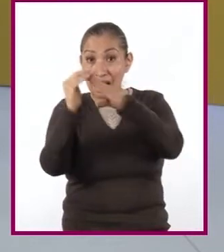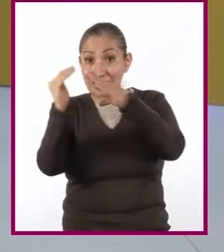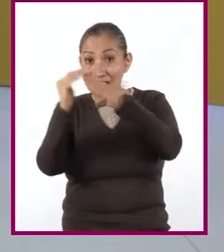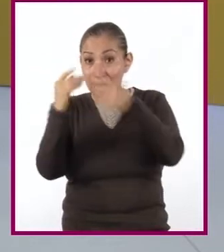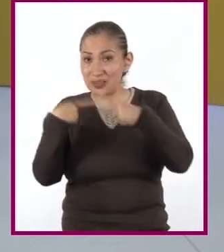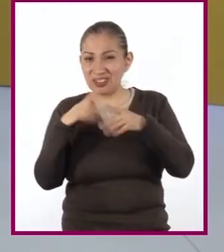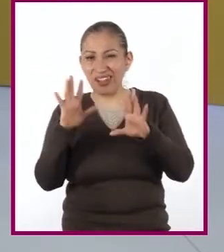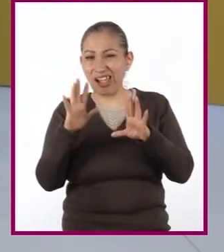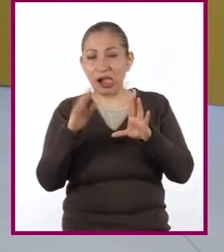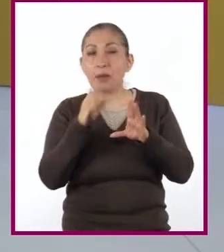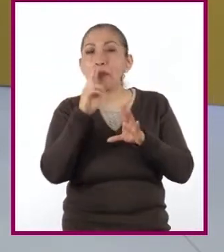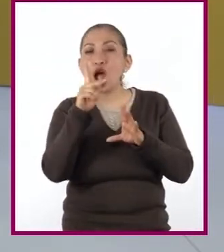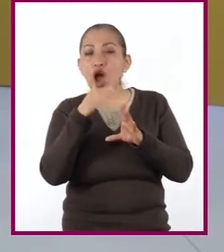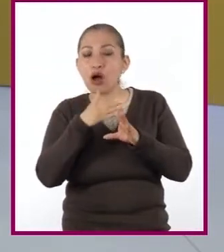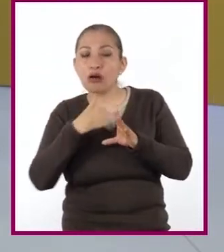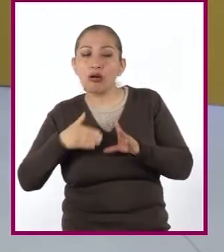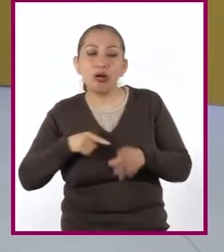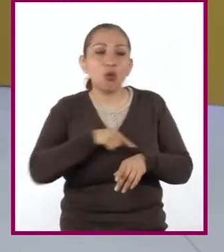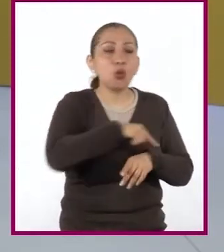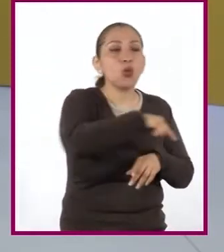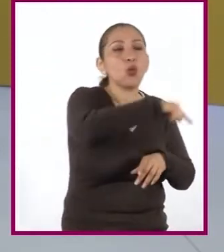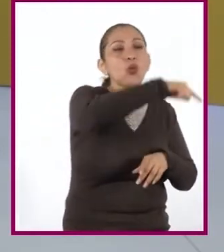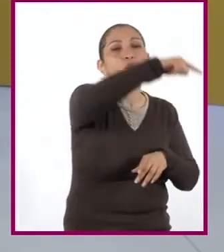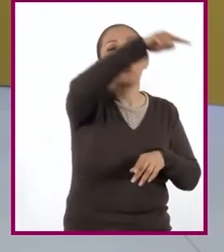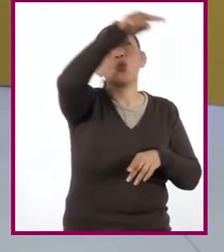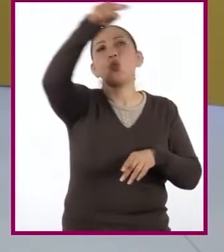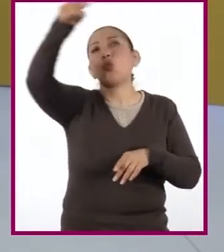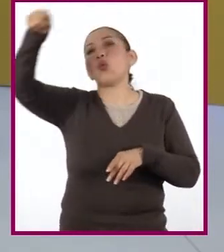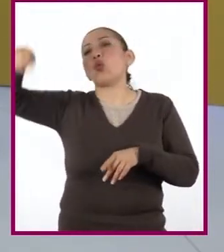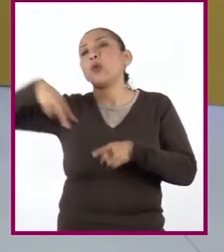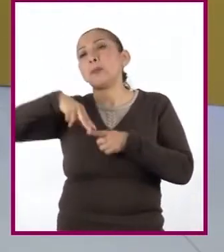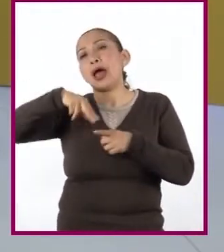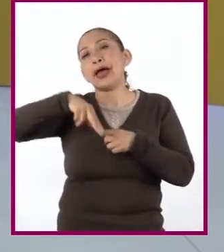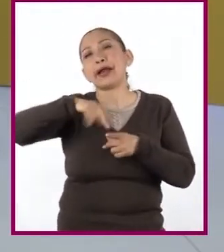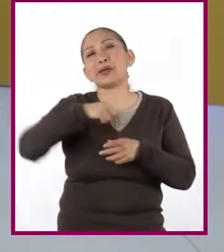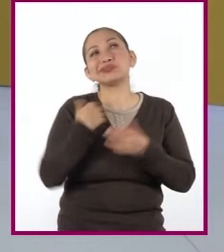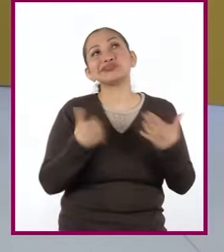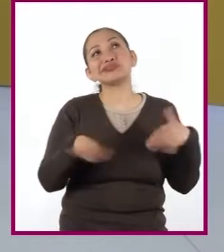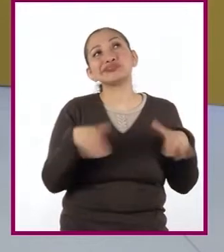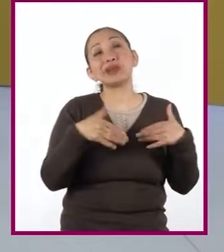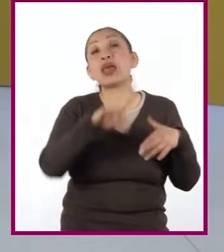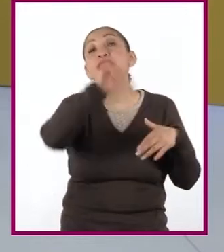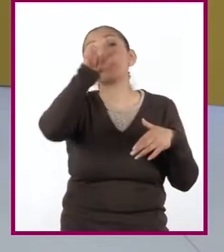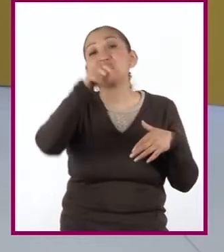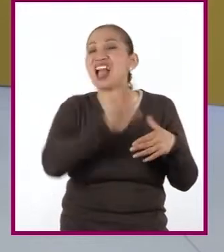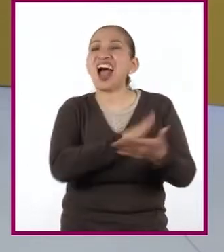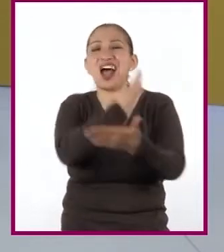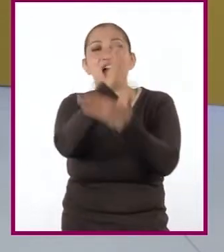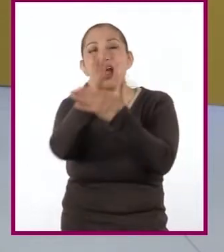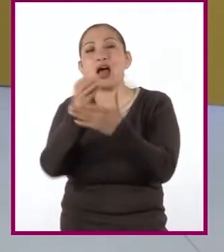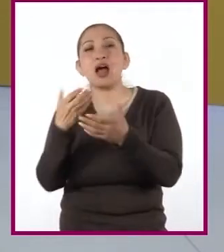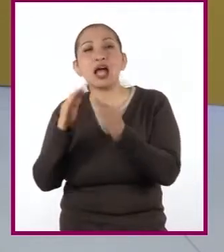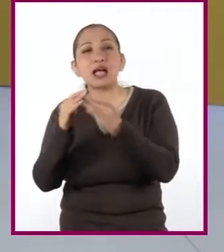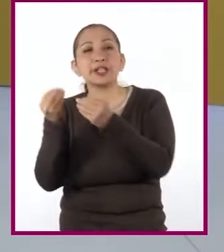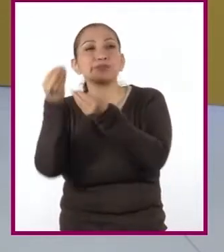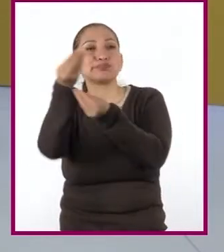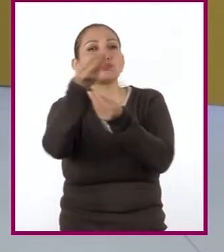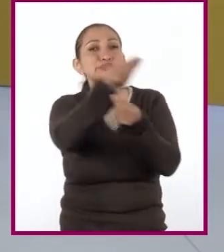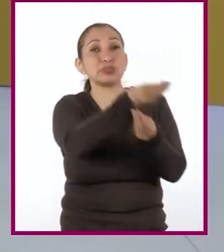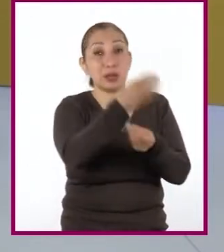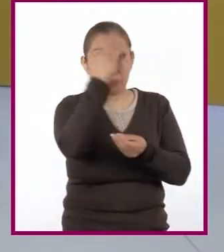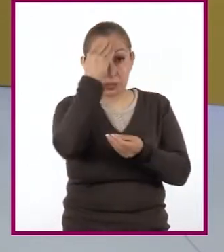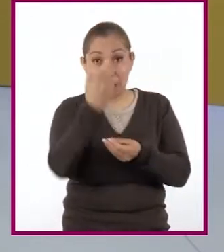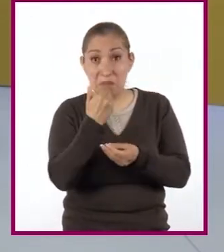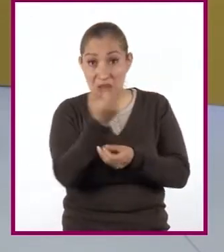las personas, decides dar unas vueltas en el parque y luego llevarlas. ¿Piensas que esto